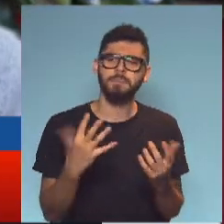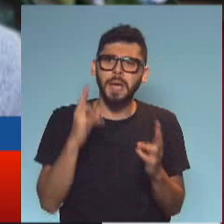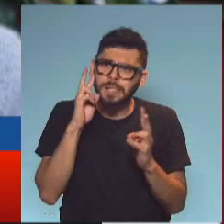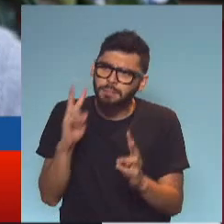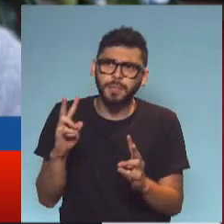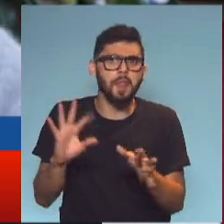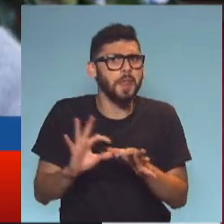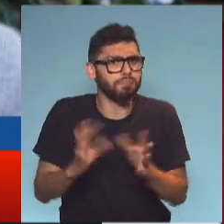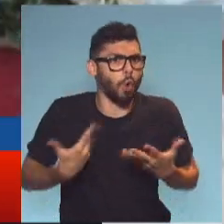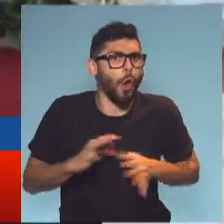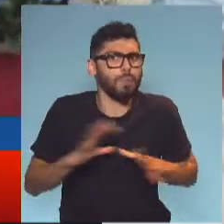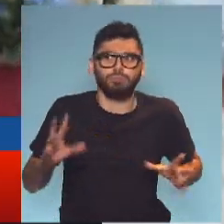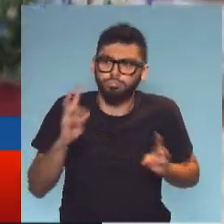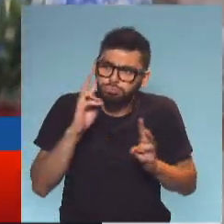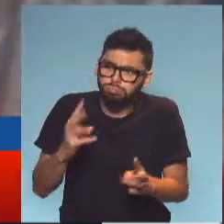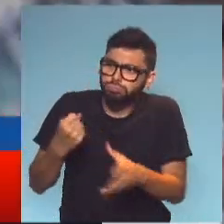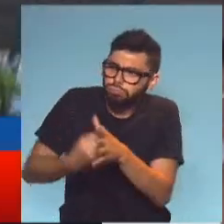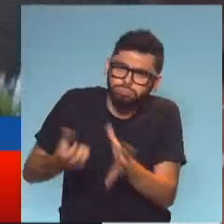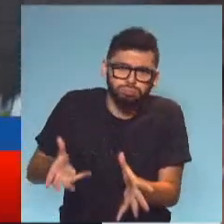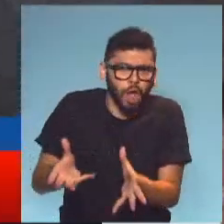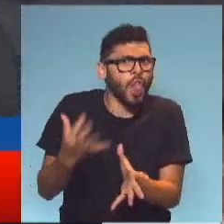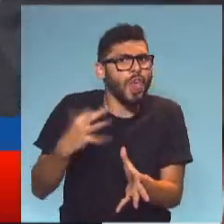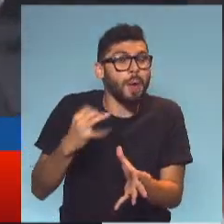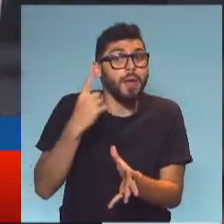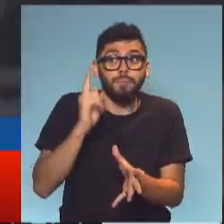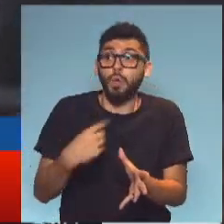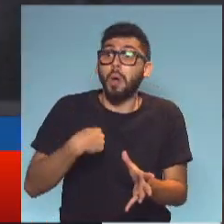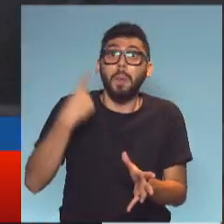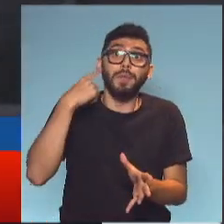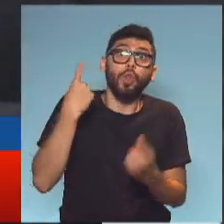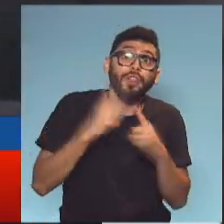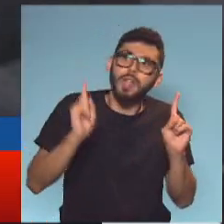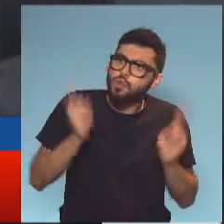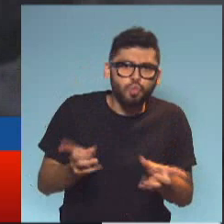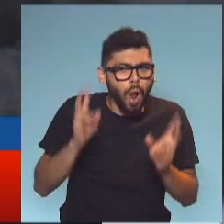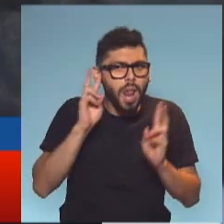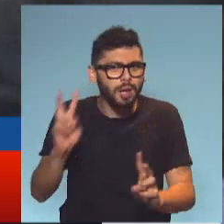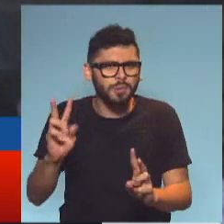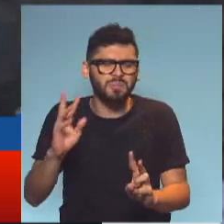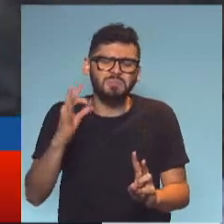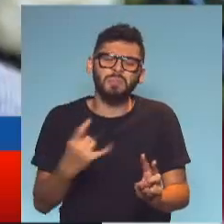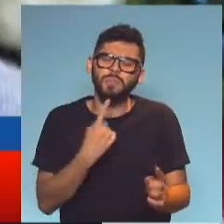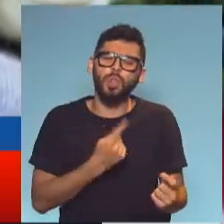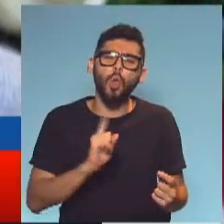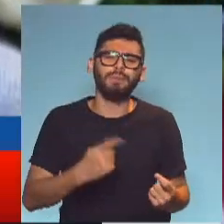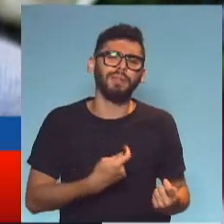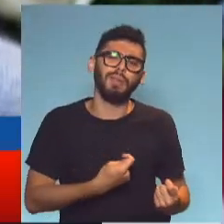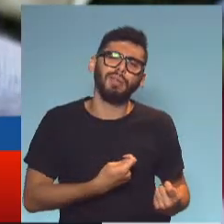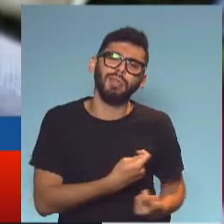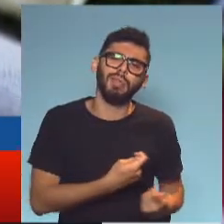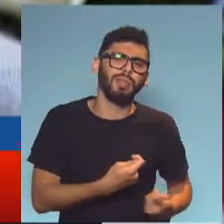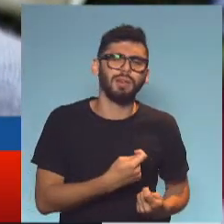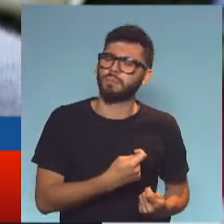respetar democráticamente, aunque personalmente pensemos distinto. Más que renegociar, habrá puntos como,